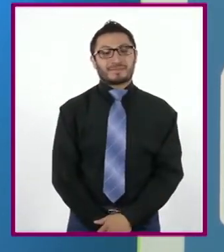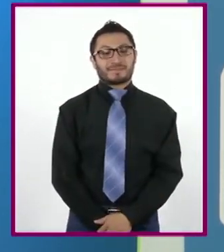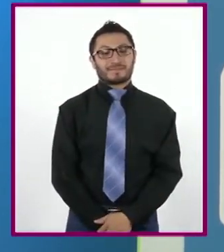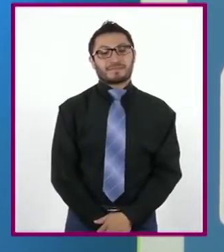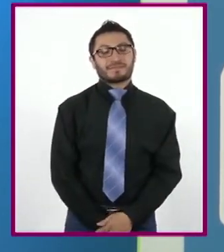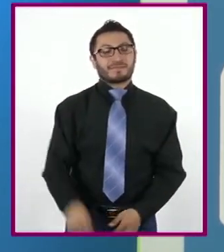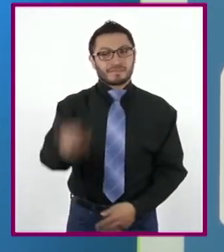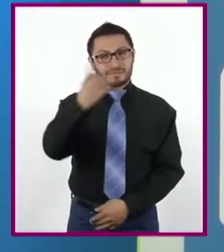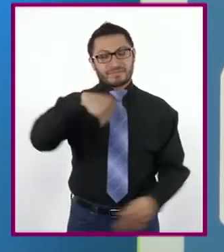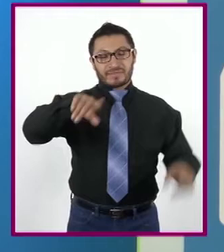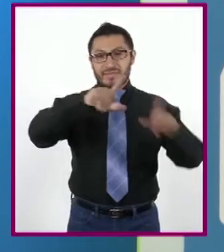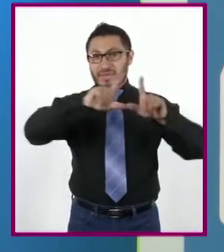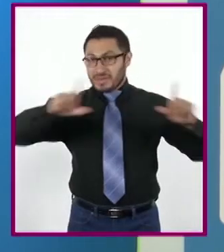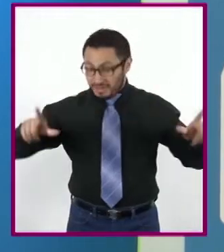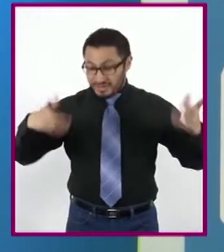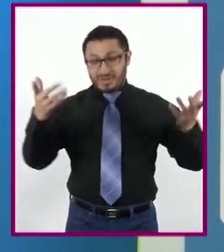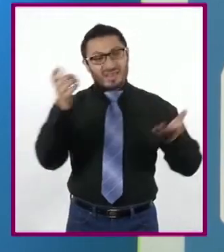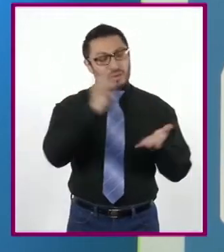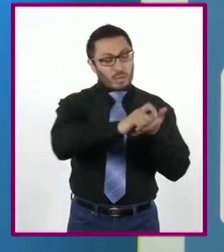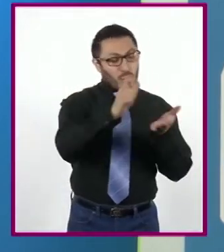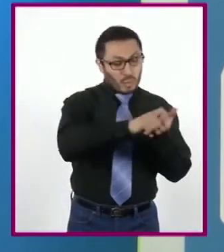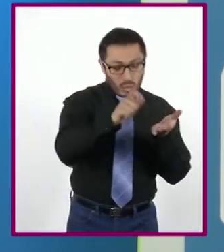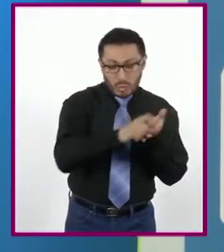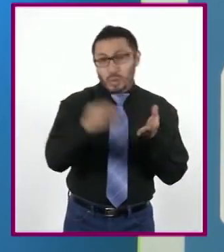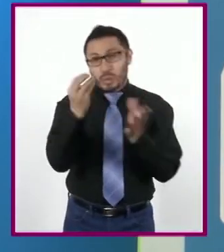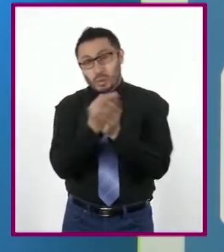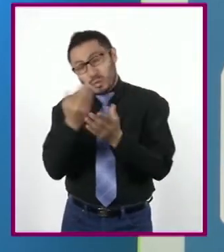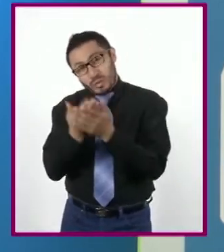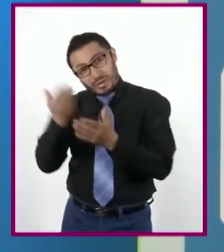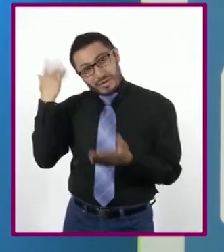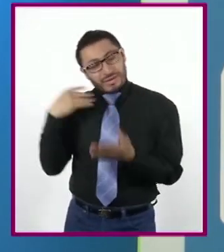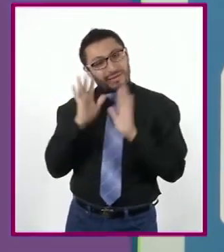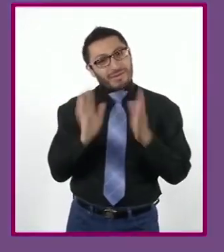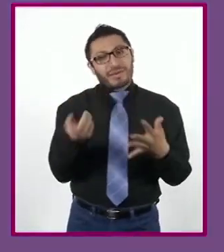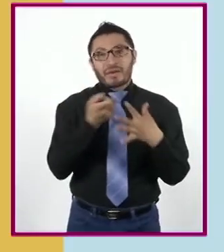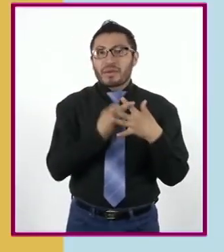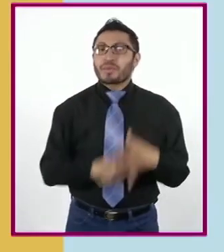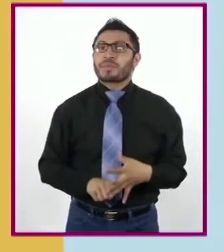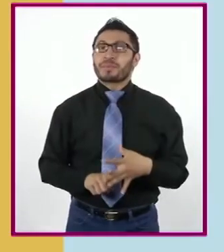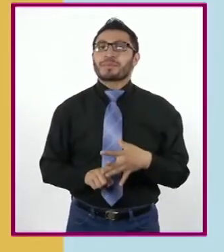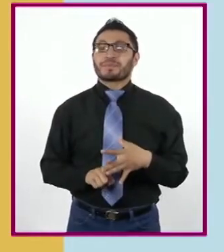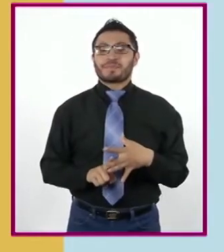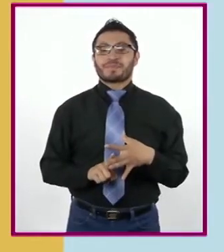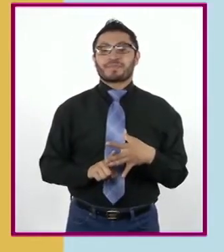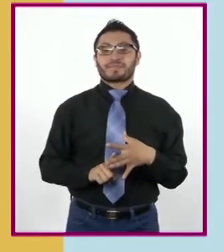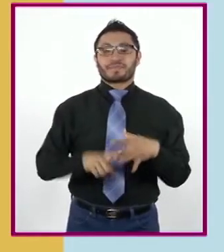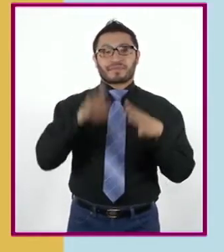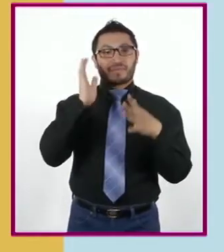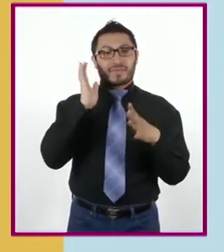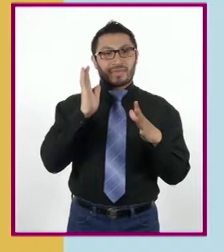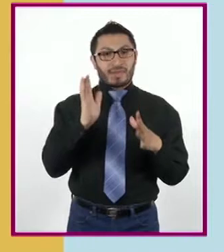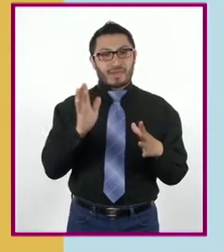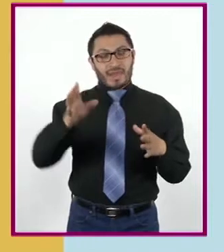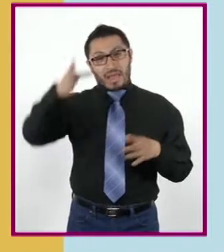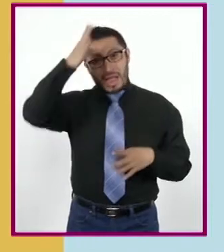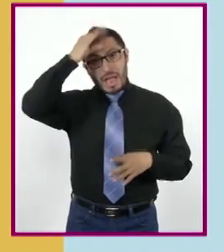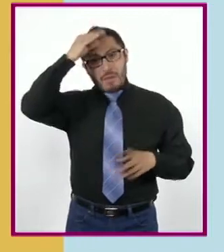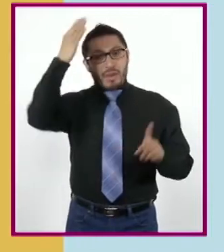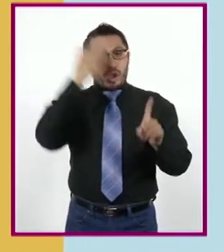Tengan listos los apuntes de la clase anterior. ¡Ya comenzamos! El aprendizaje esperado de hoy